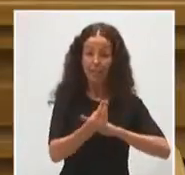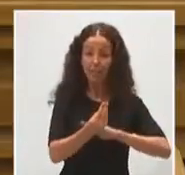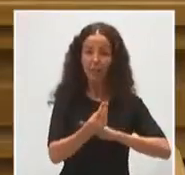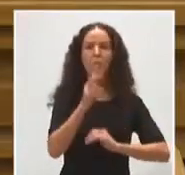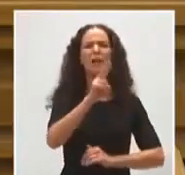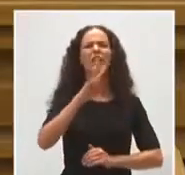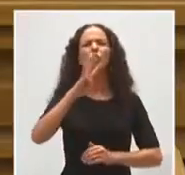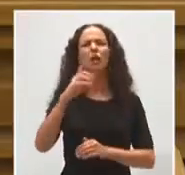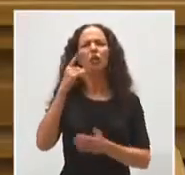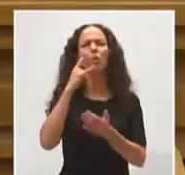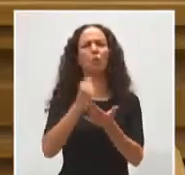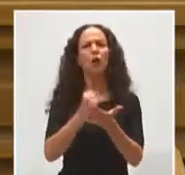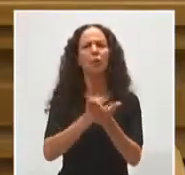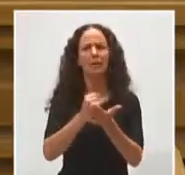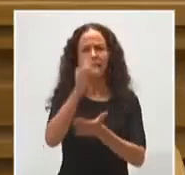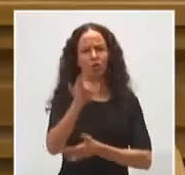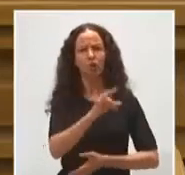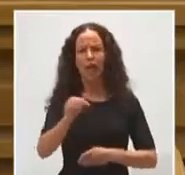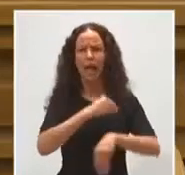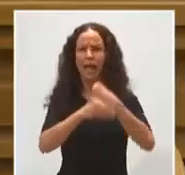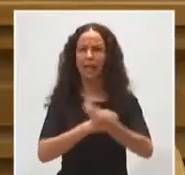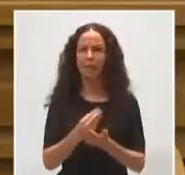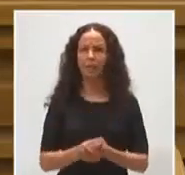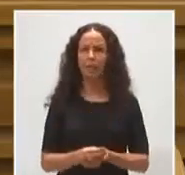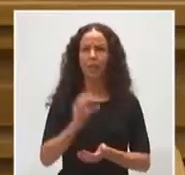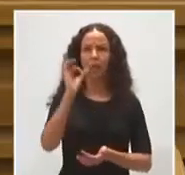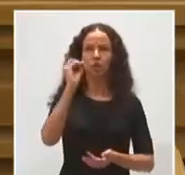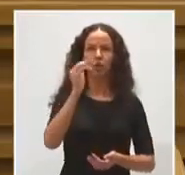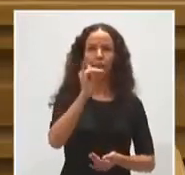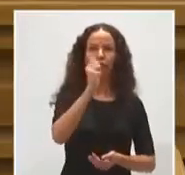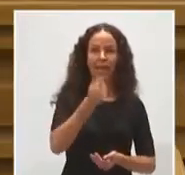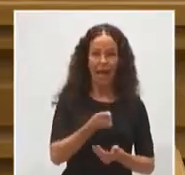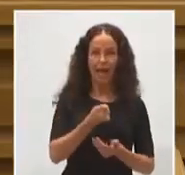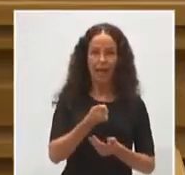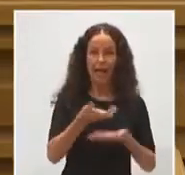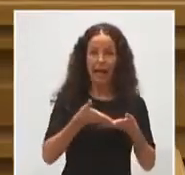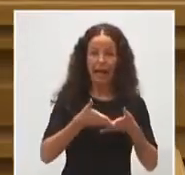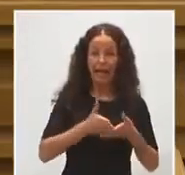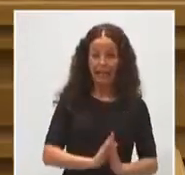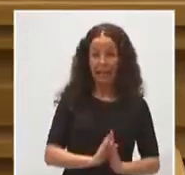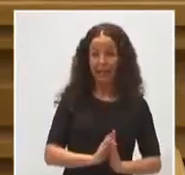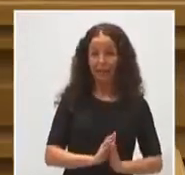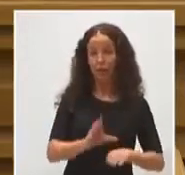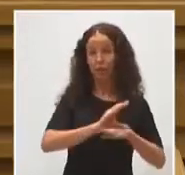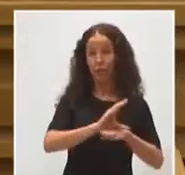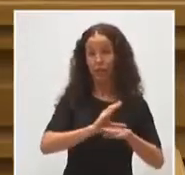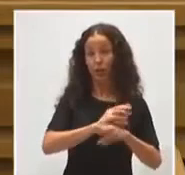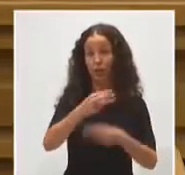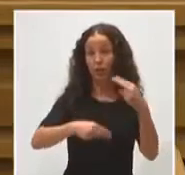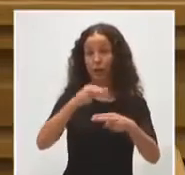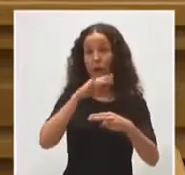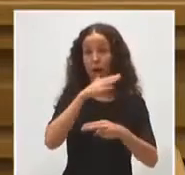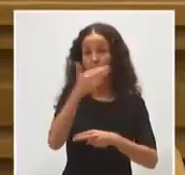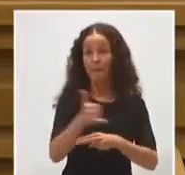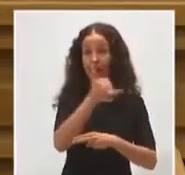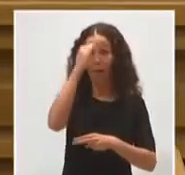24-24 es decir que a sofía a la niña del consejero de fomento que está con baja por paternidad ya